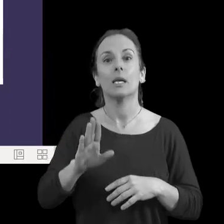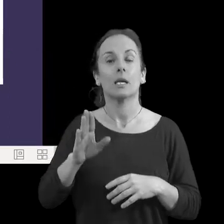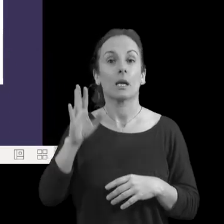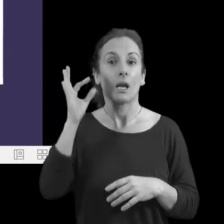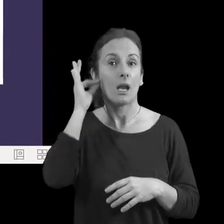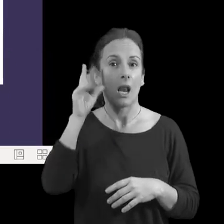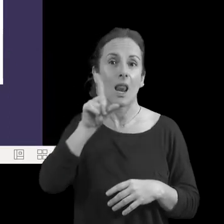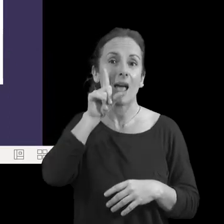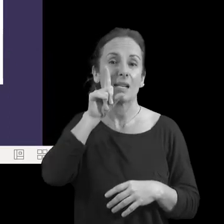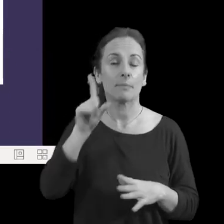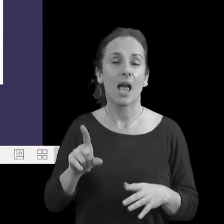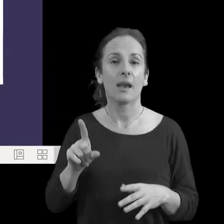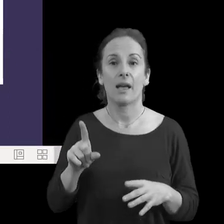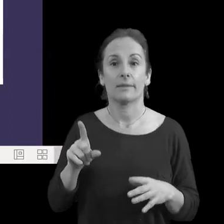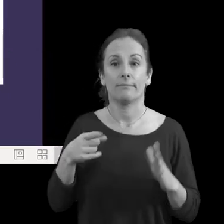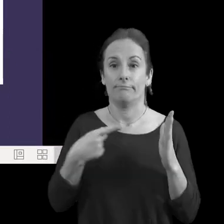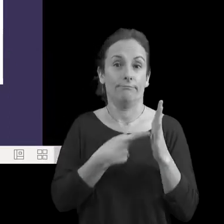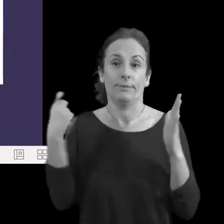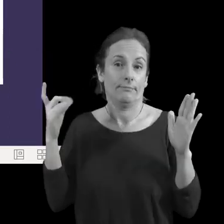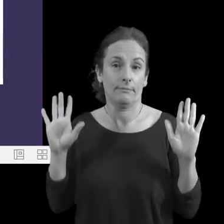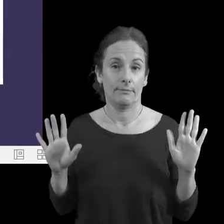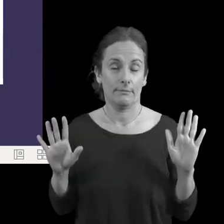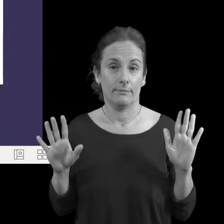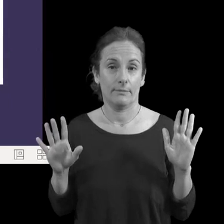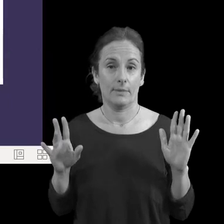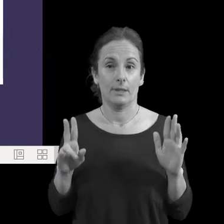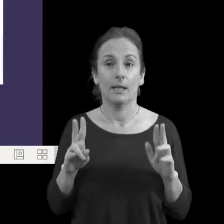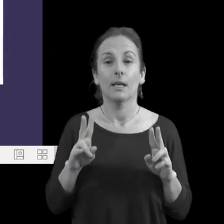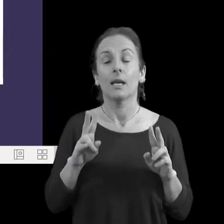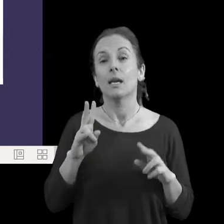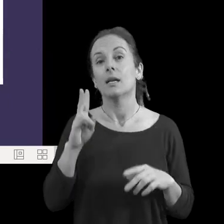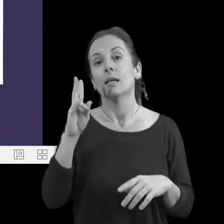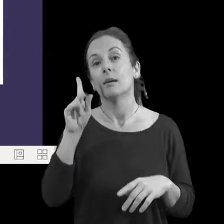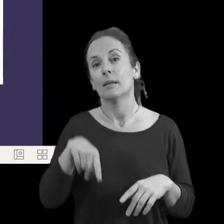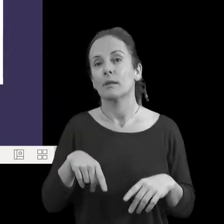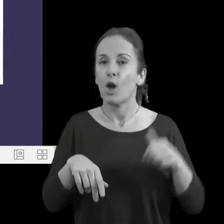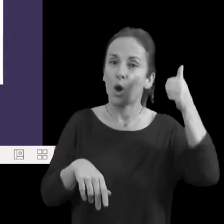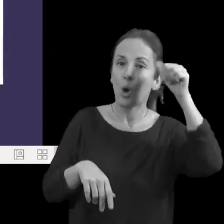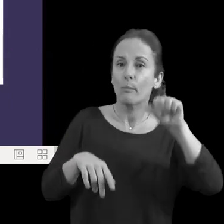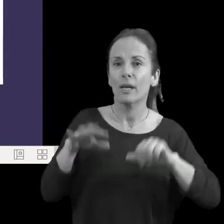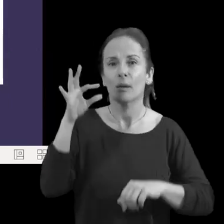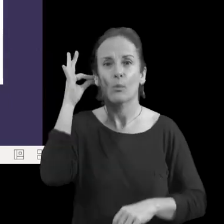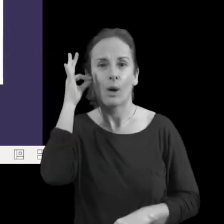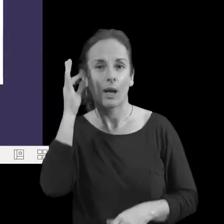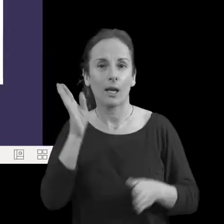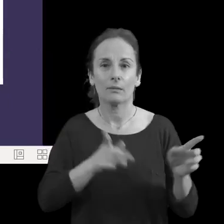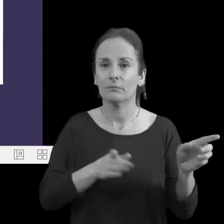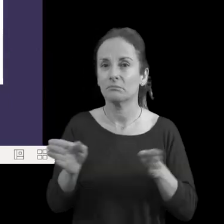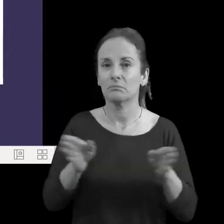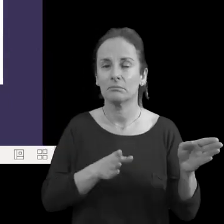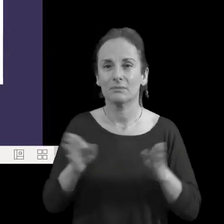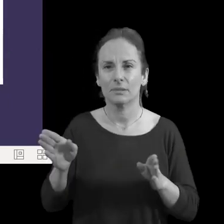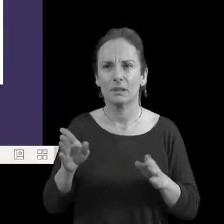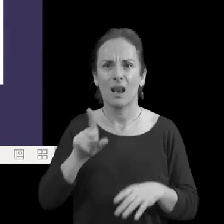fuga, ¿no? Estamos en fuga de esa categoría política de la mujer, ¿no? Y estamos en fuga de esos binarismos en los que no encajamos. Es que realmente